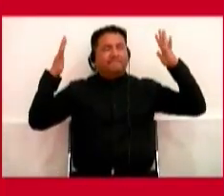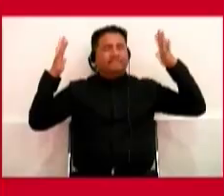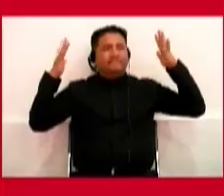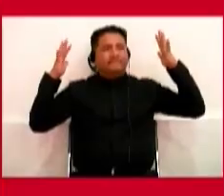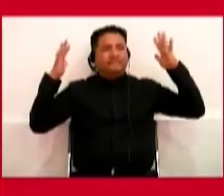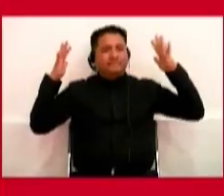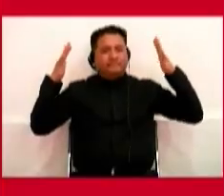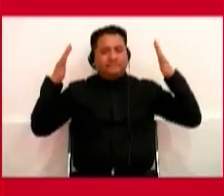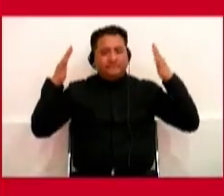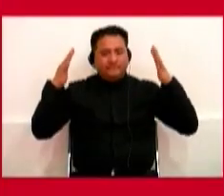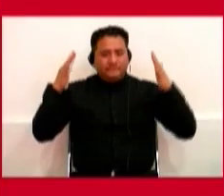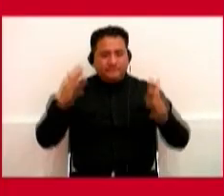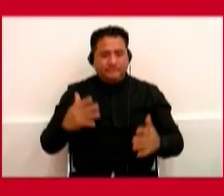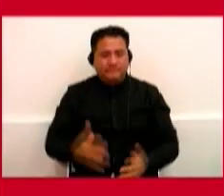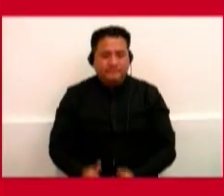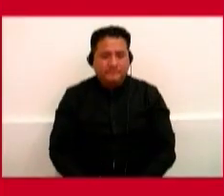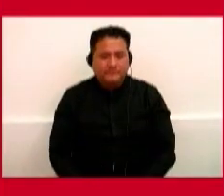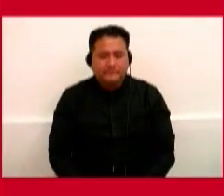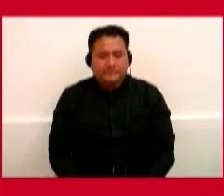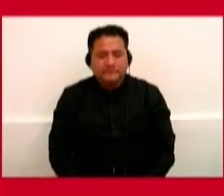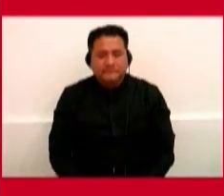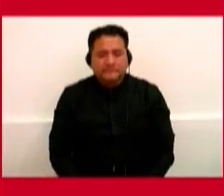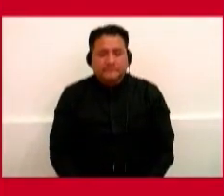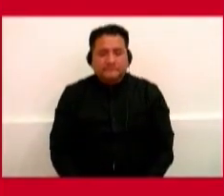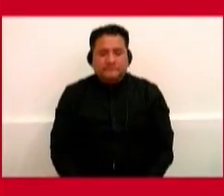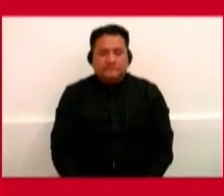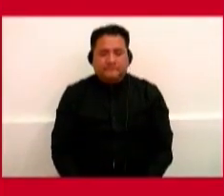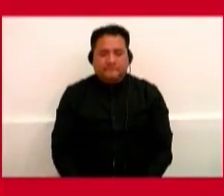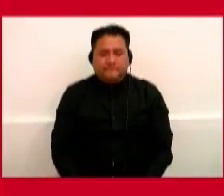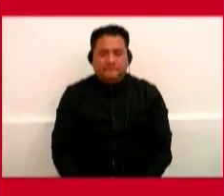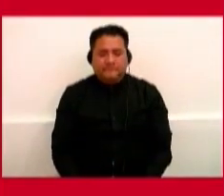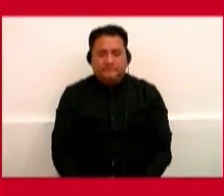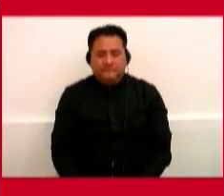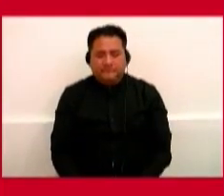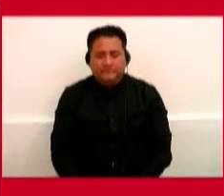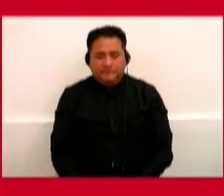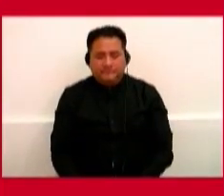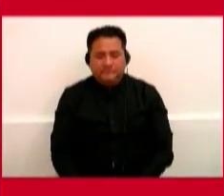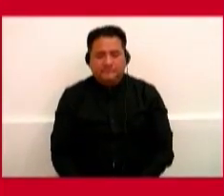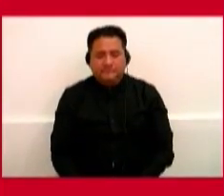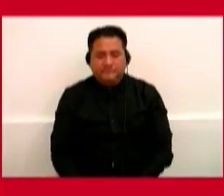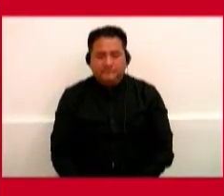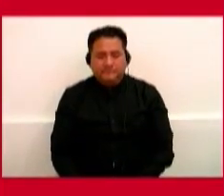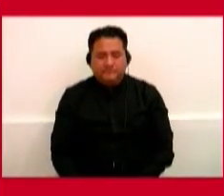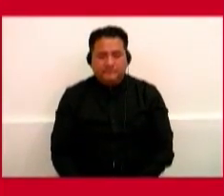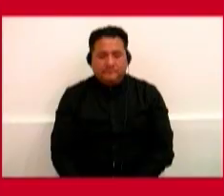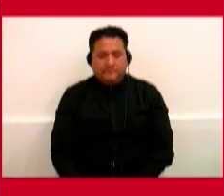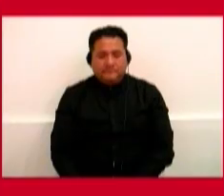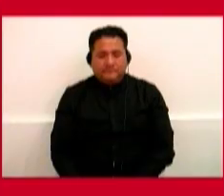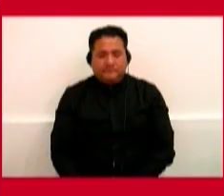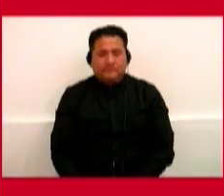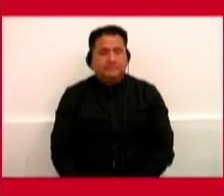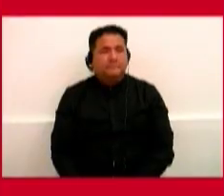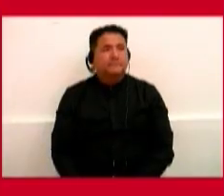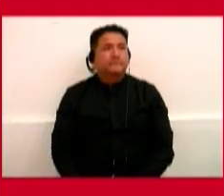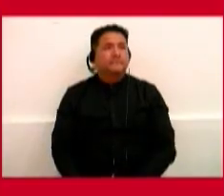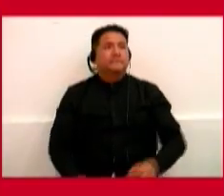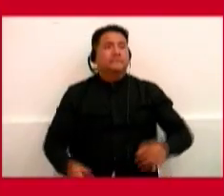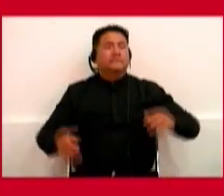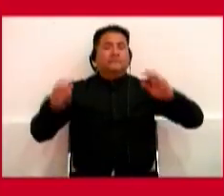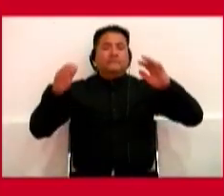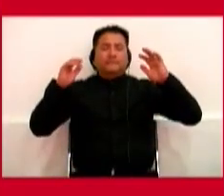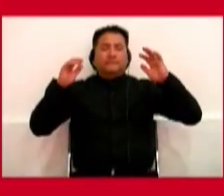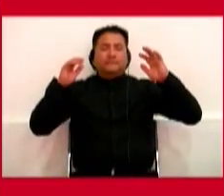A continuación, invitamos a Luis Iparraguirre, optimización del avance por disparo mediante voladuras en frentes de 28